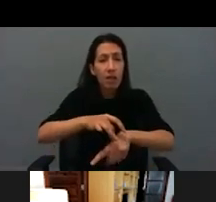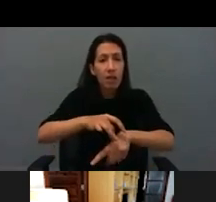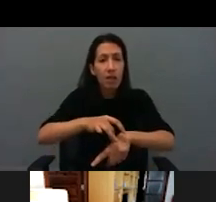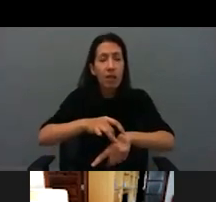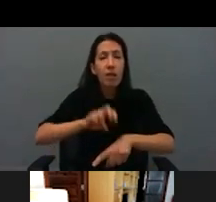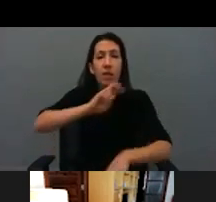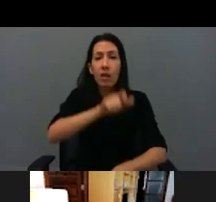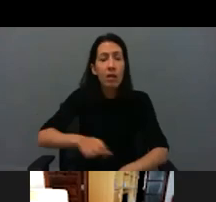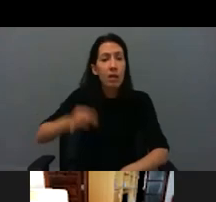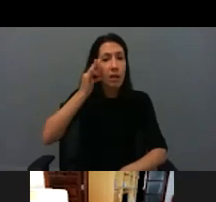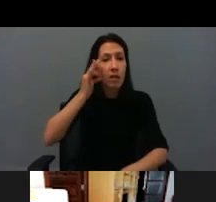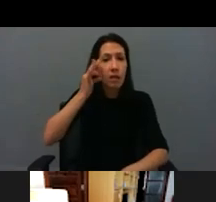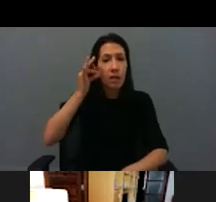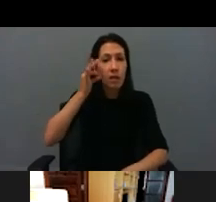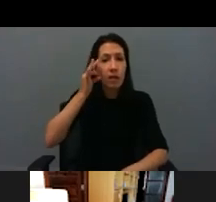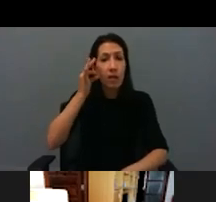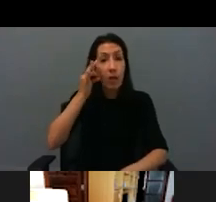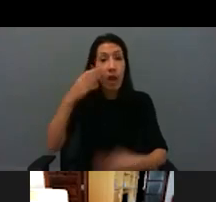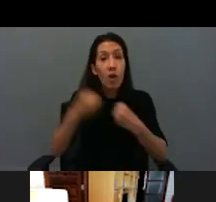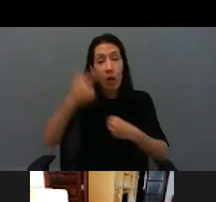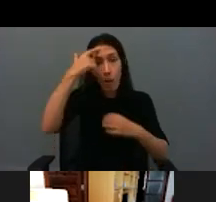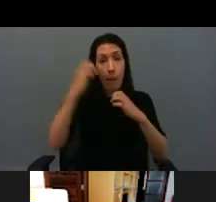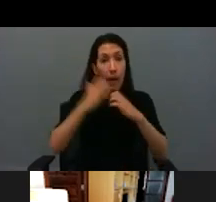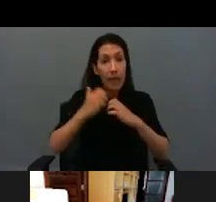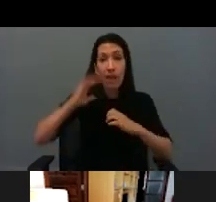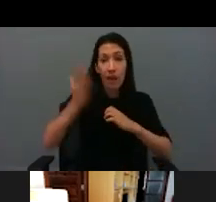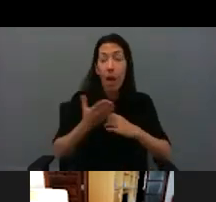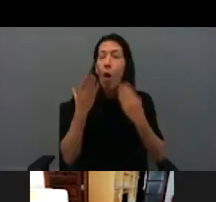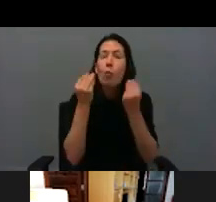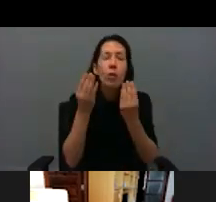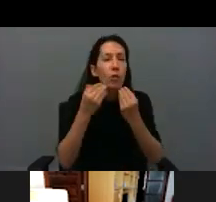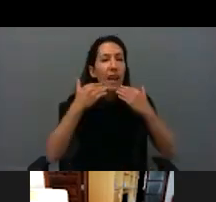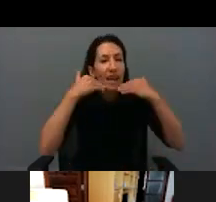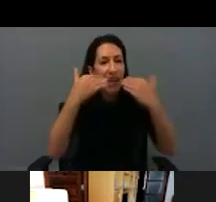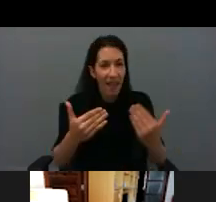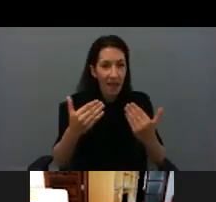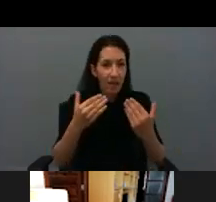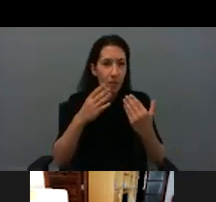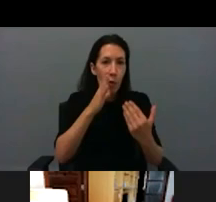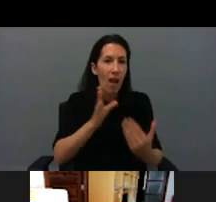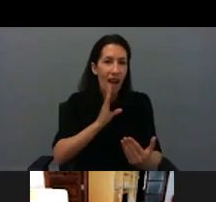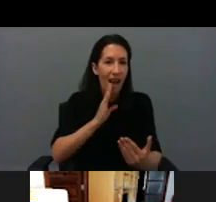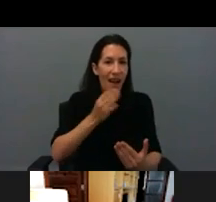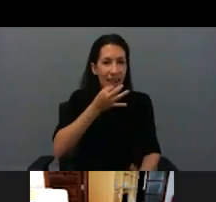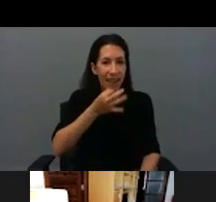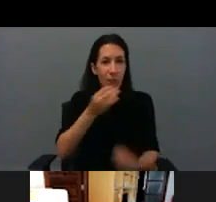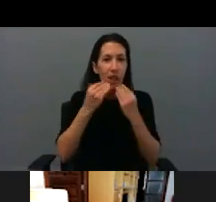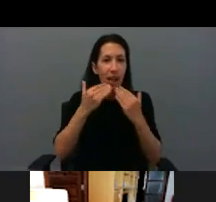con parálisis cerebral. Muchísimas, muchísimas, muchísimas gracias, Conchi.